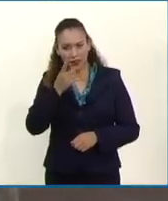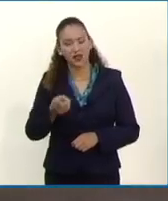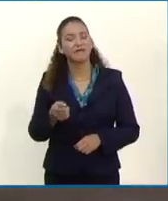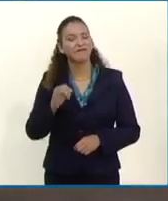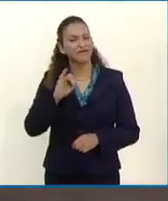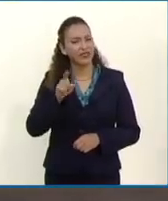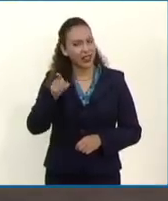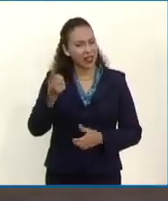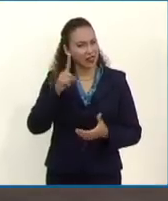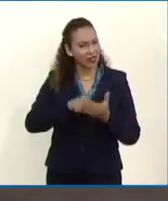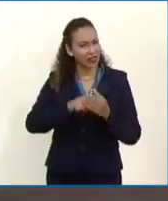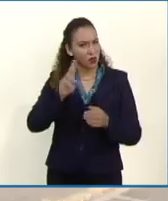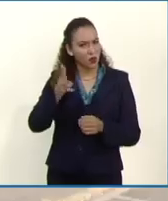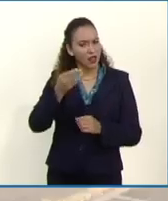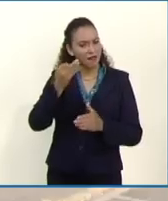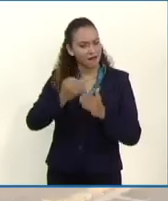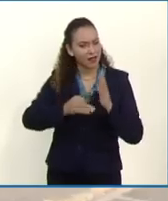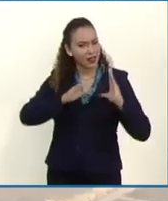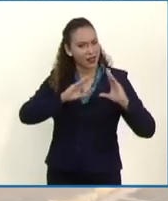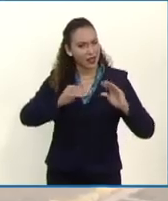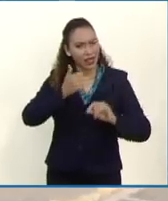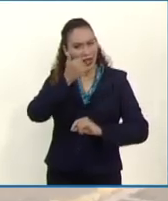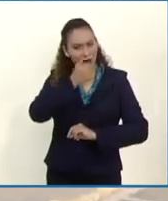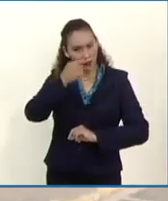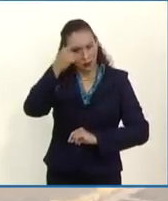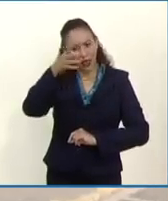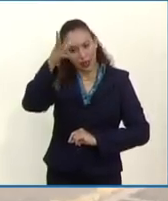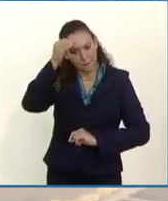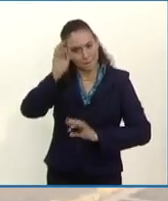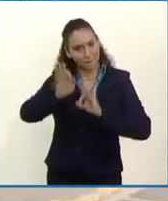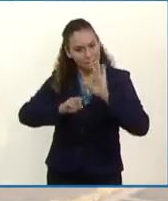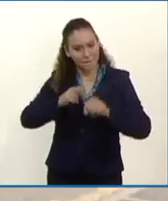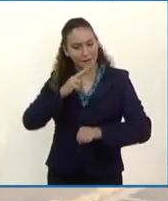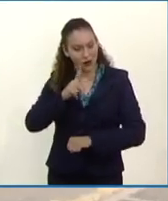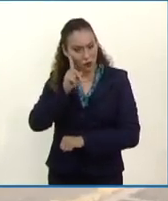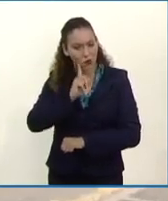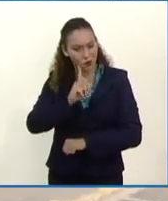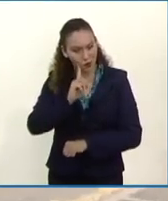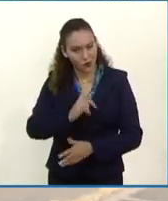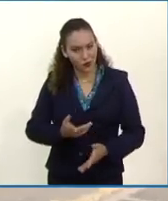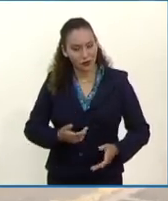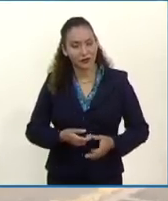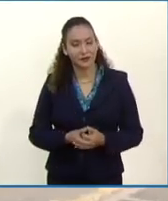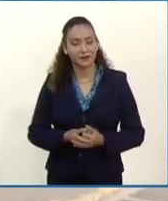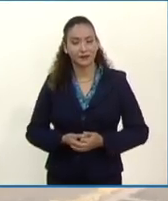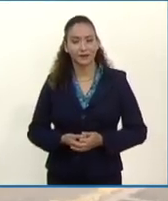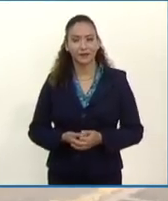de procedimientos y personal capacitado para cumplir con el criterio de justicia adaptada.